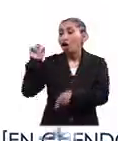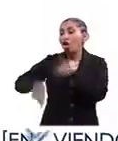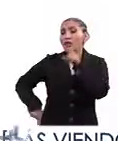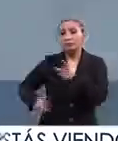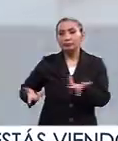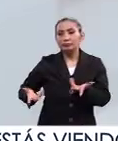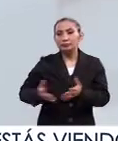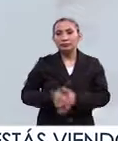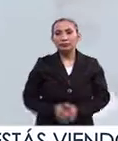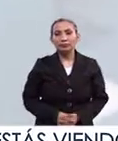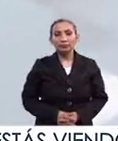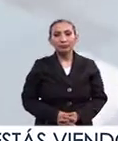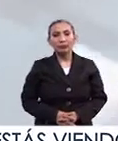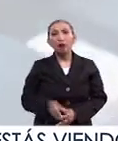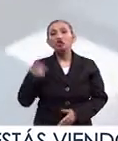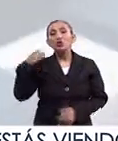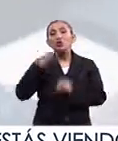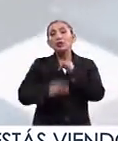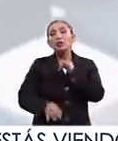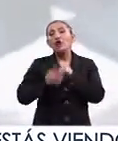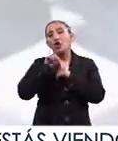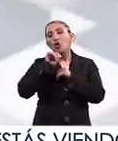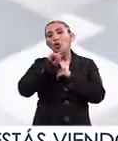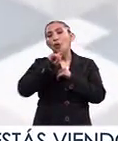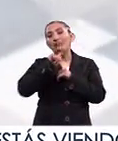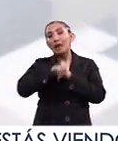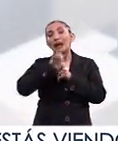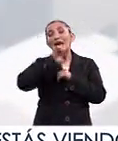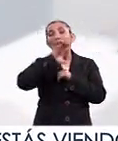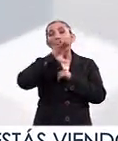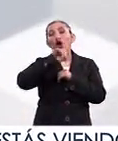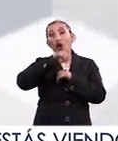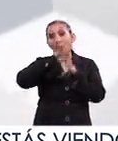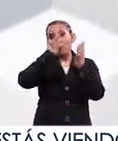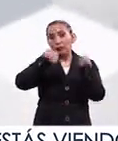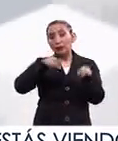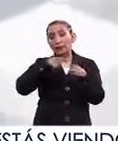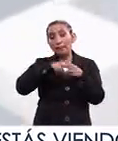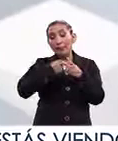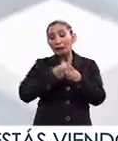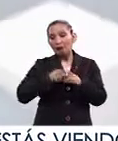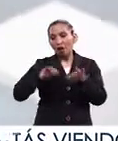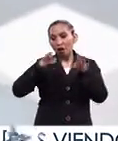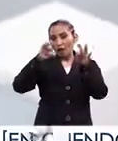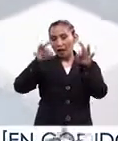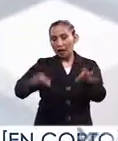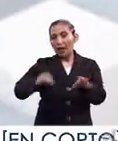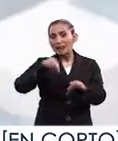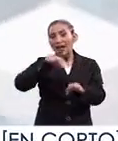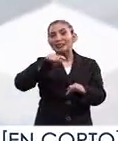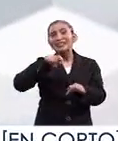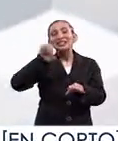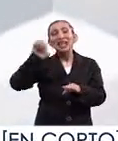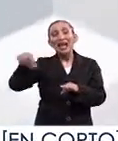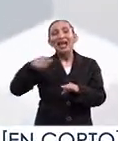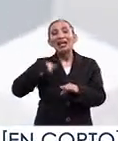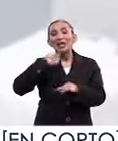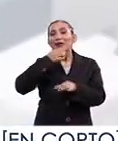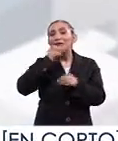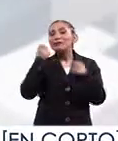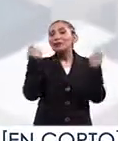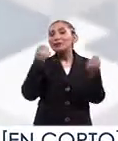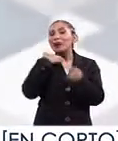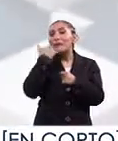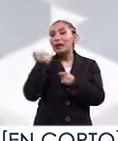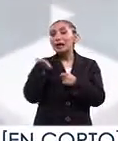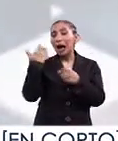demonizarlo. Su último documental, Eco de la Montaña, inauguró la sección oficial Native E en el Festival de Berlín y